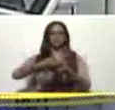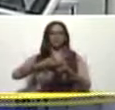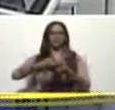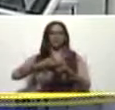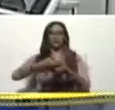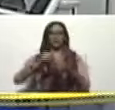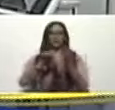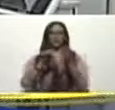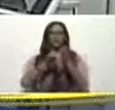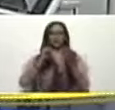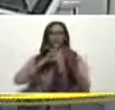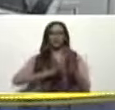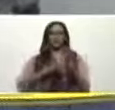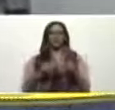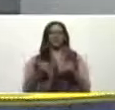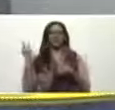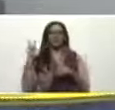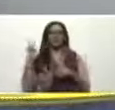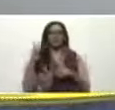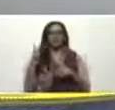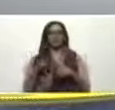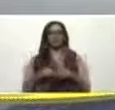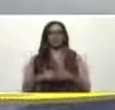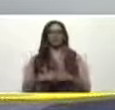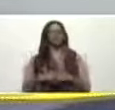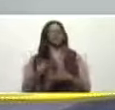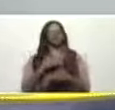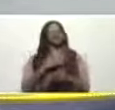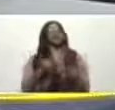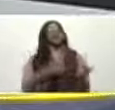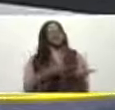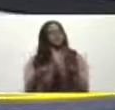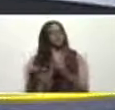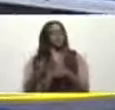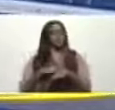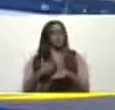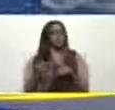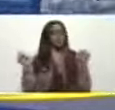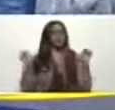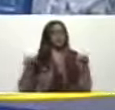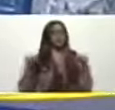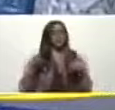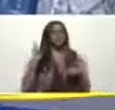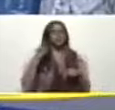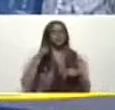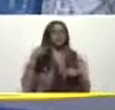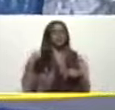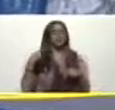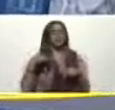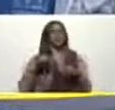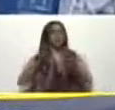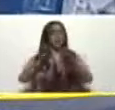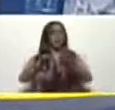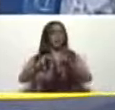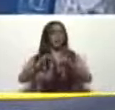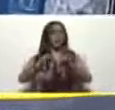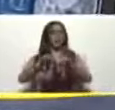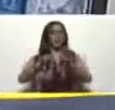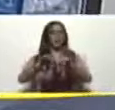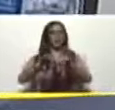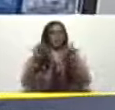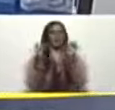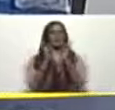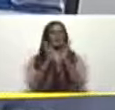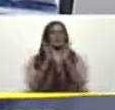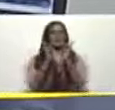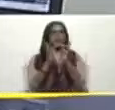se encuentre en el territorio nacional. Queremos invitarlo porque en este momento usted tiene una computadora que está